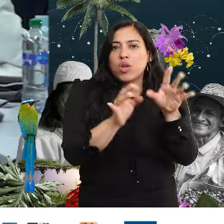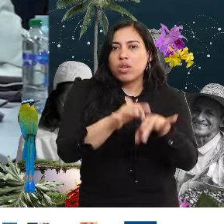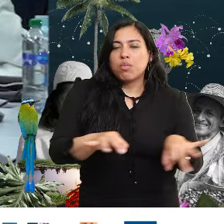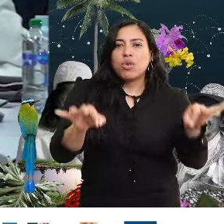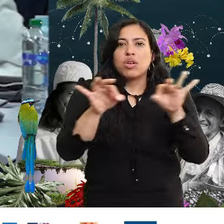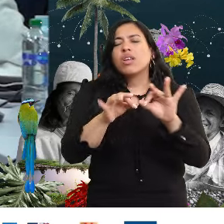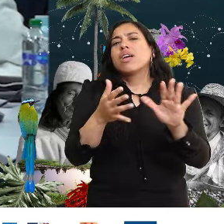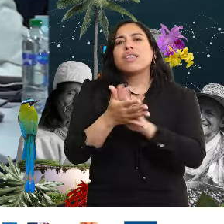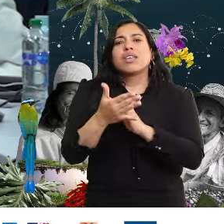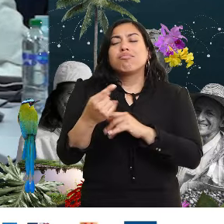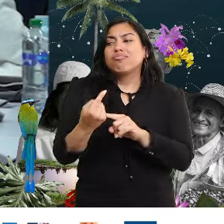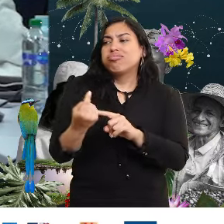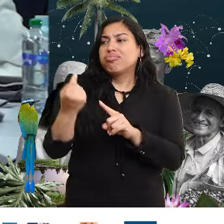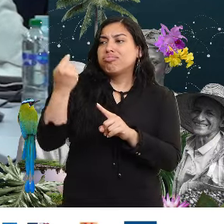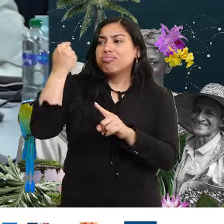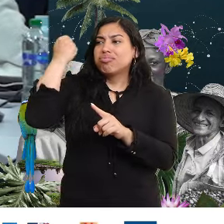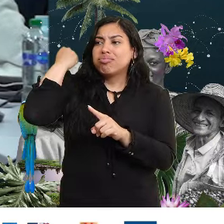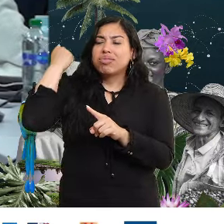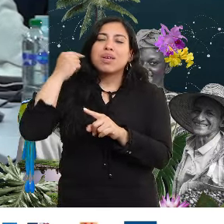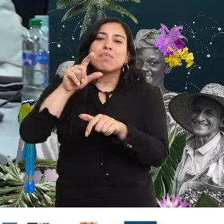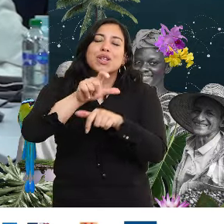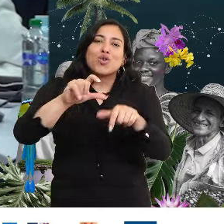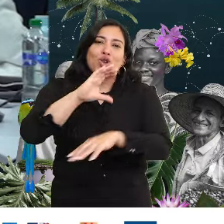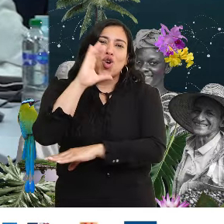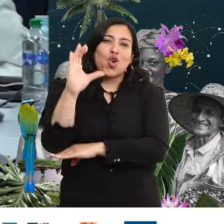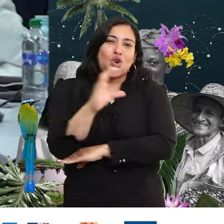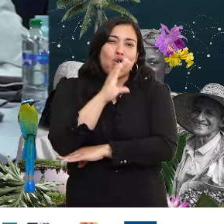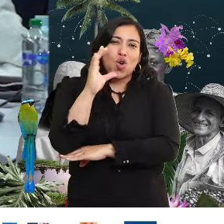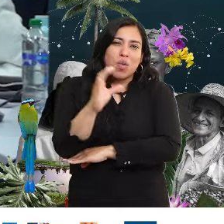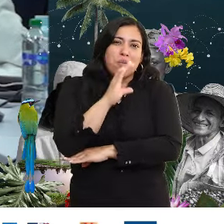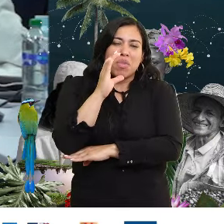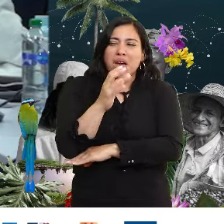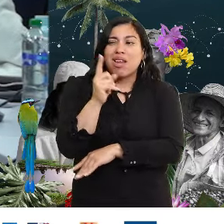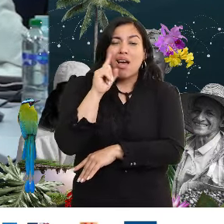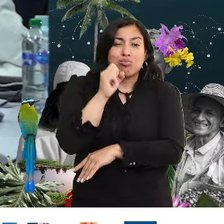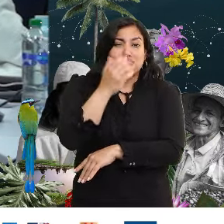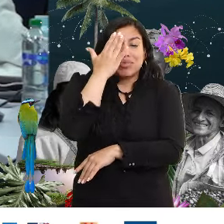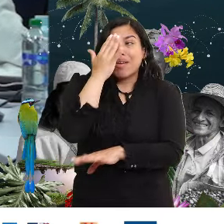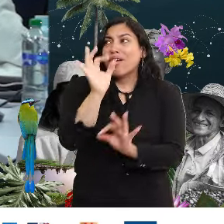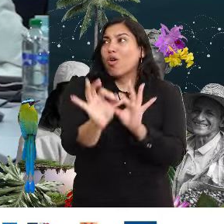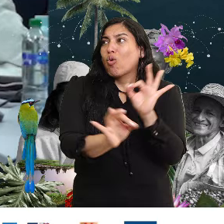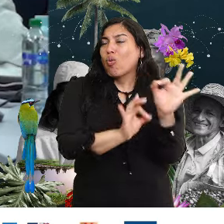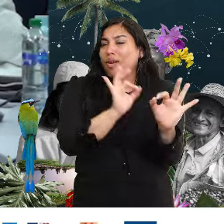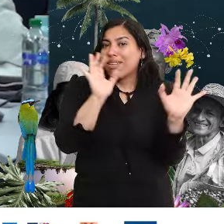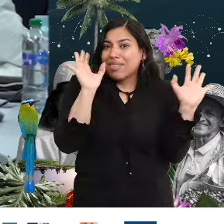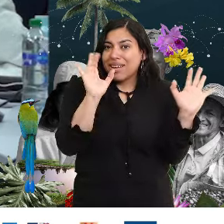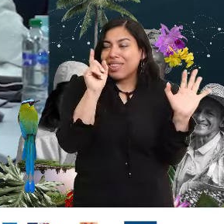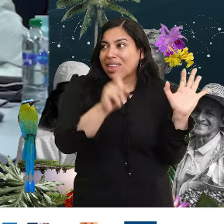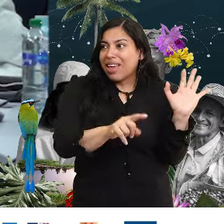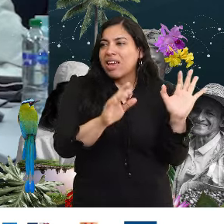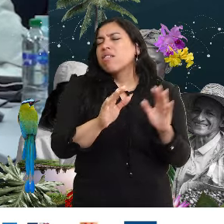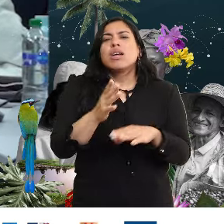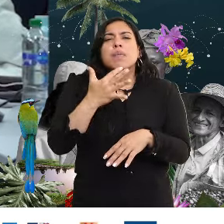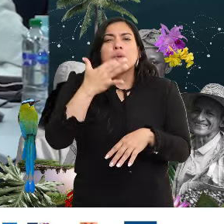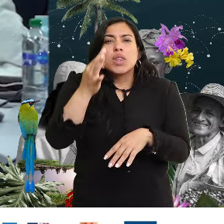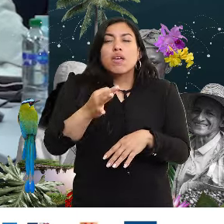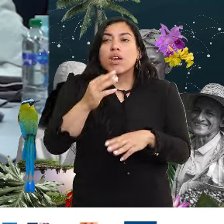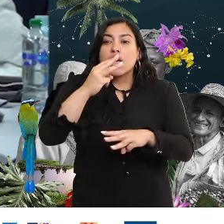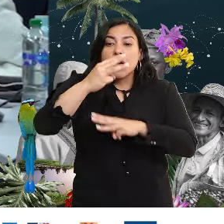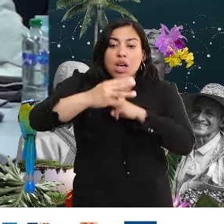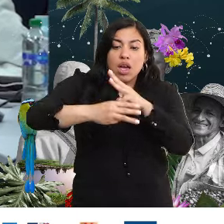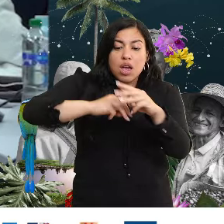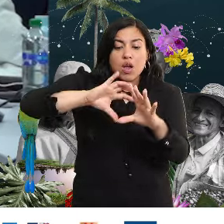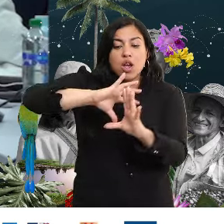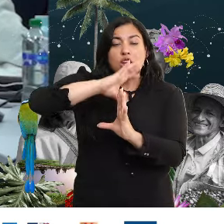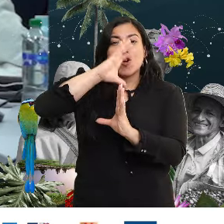años esto no era tan visible, a pesar que para los colombianos es absolutamente lógico, que los sitios más biodiversos del mundo, o